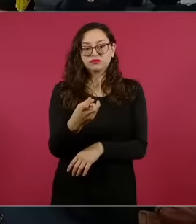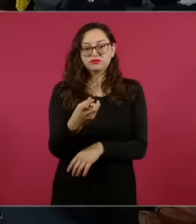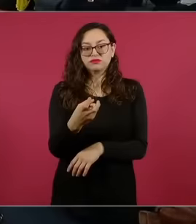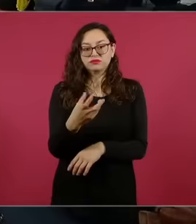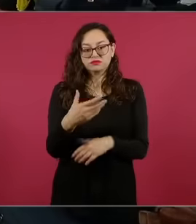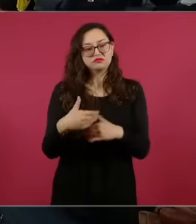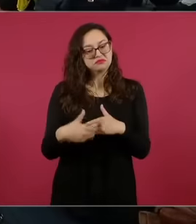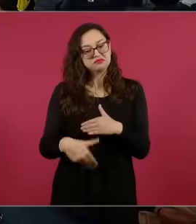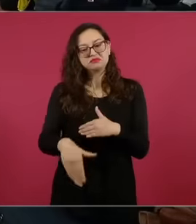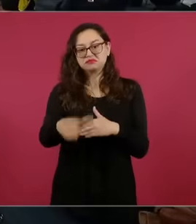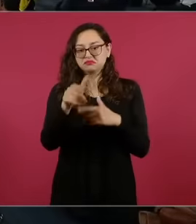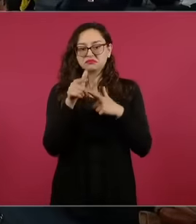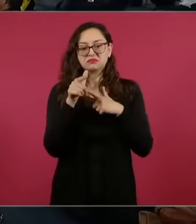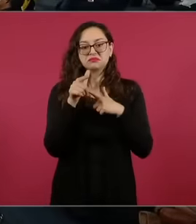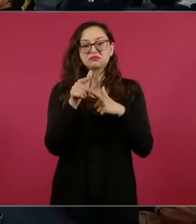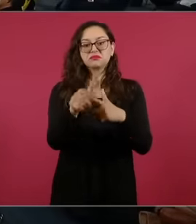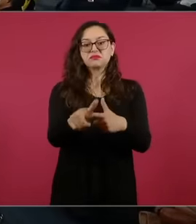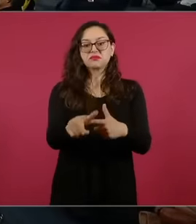va hacia adelante.